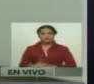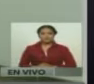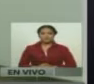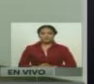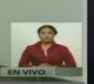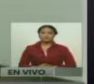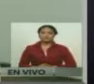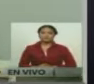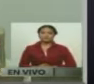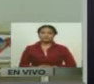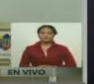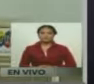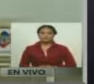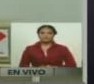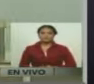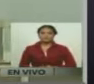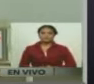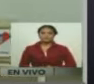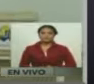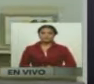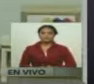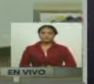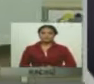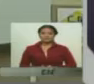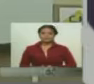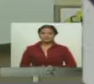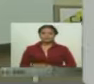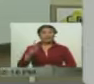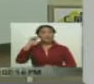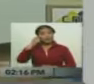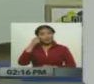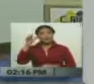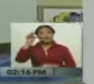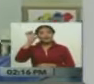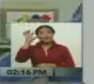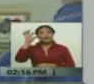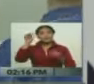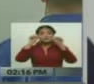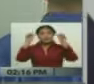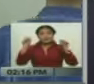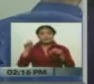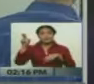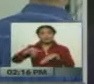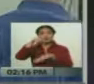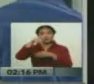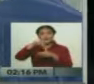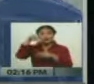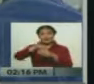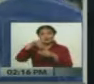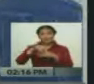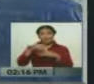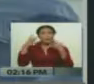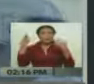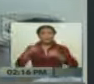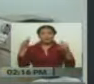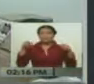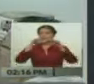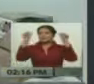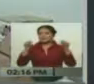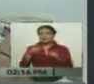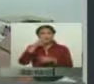Esa sería la recomendación. Ahora, dice usted, una victoria tan apabullante, levantar sospechas sería prácticamente ilógico. Sin